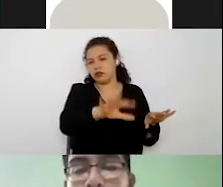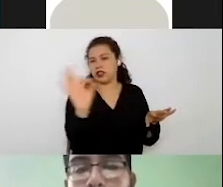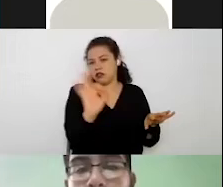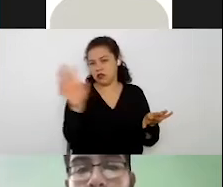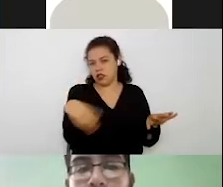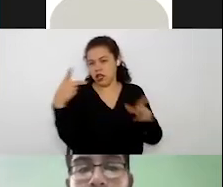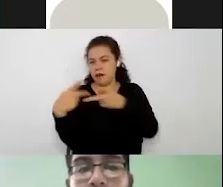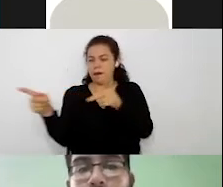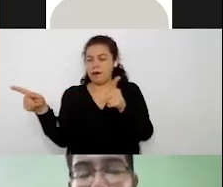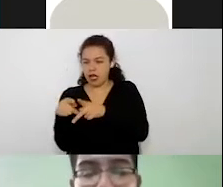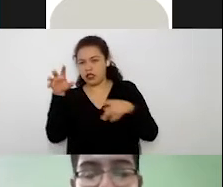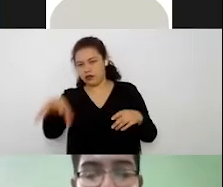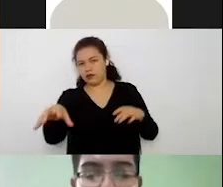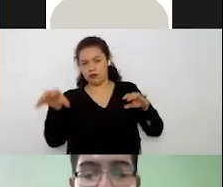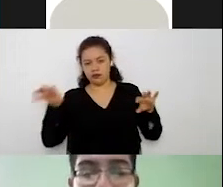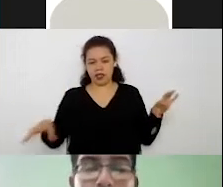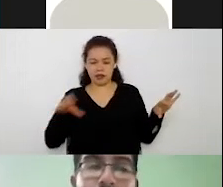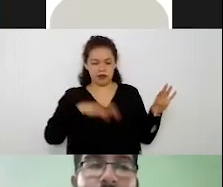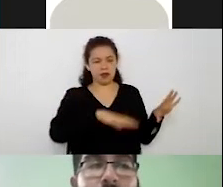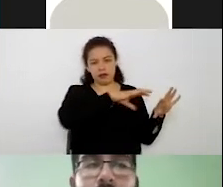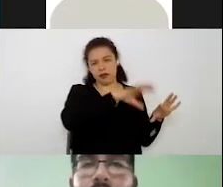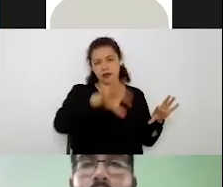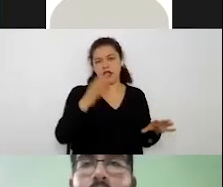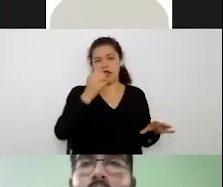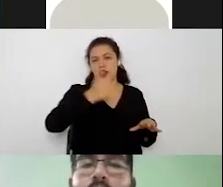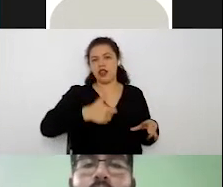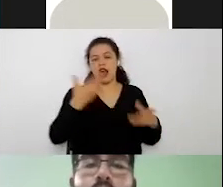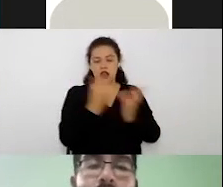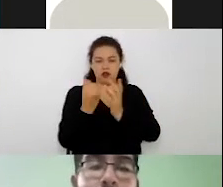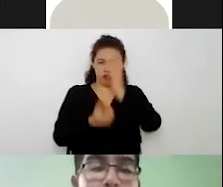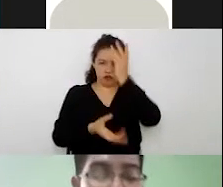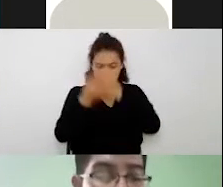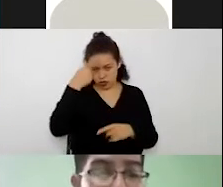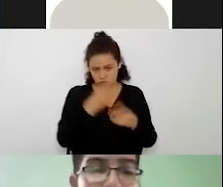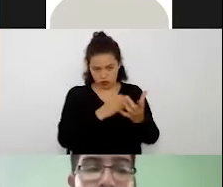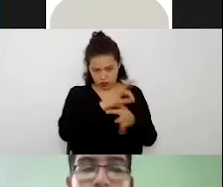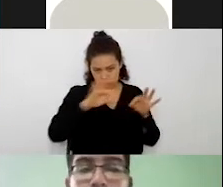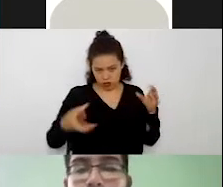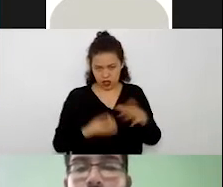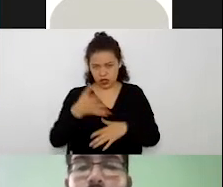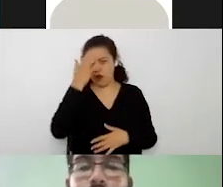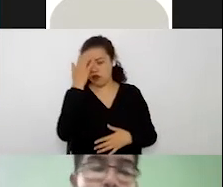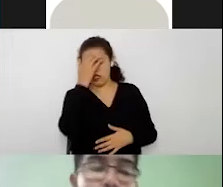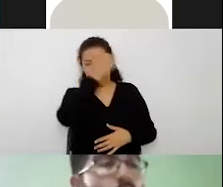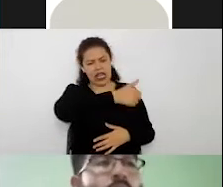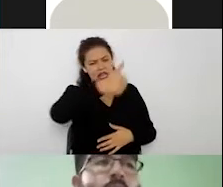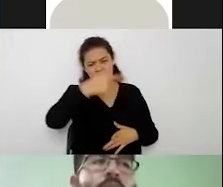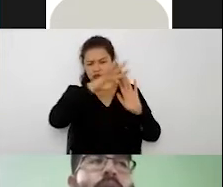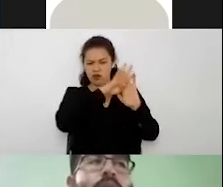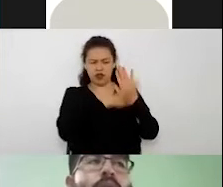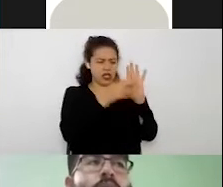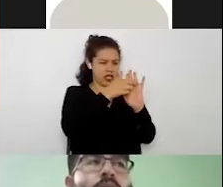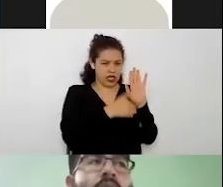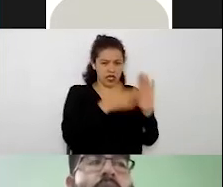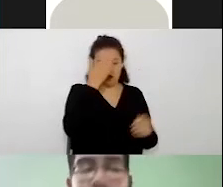plaza comercial. Cada uno está capacitado, cada uno conoce sus rutas de evacuación, cada uno conoce sus protocolos, cada